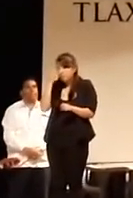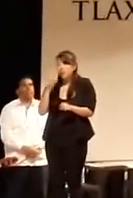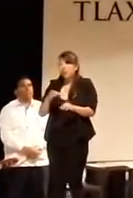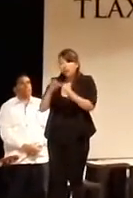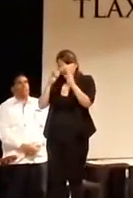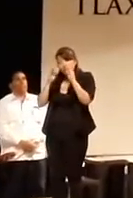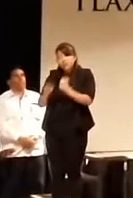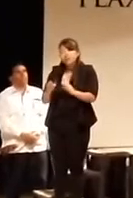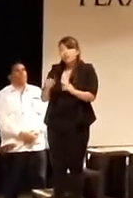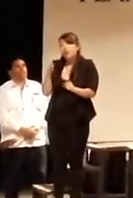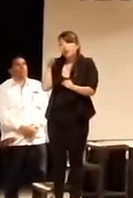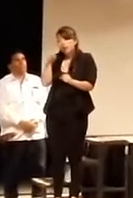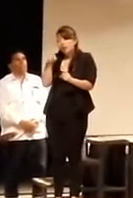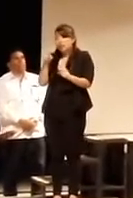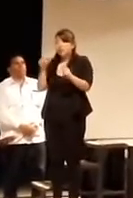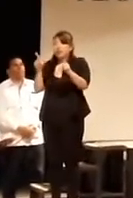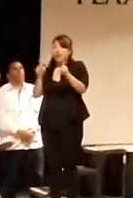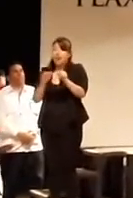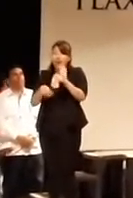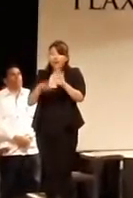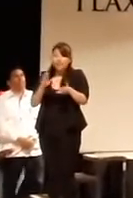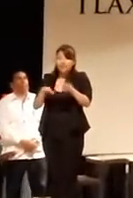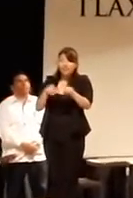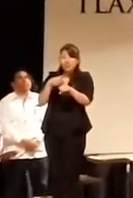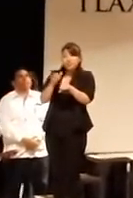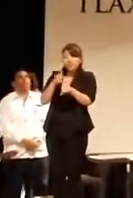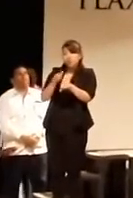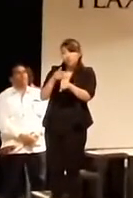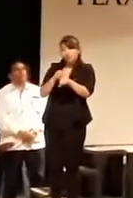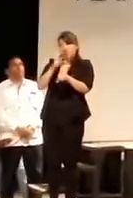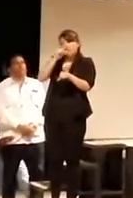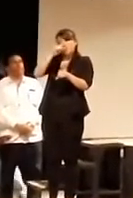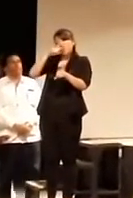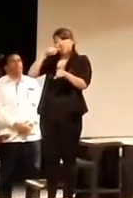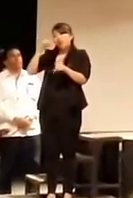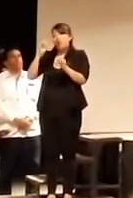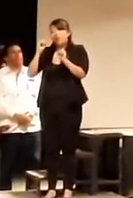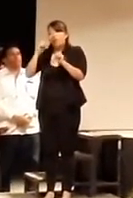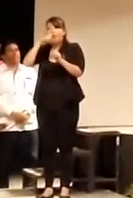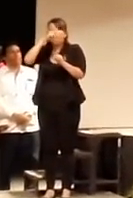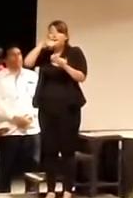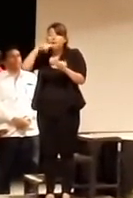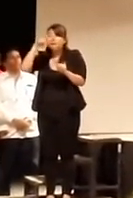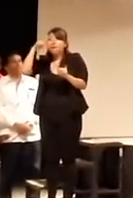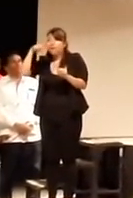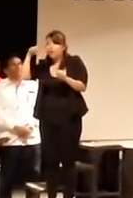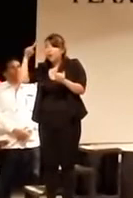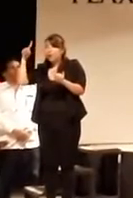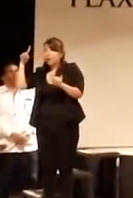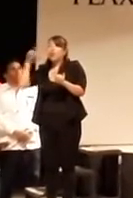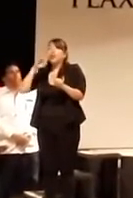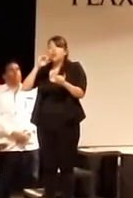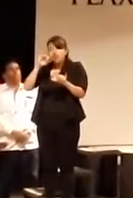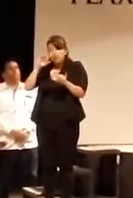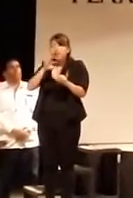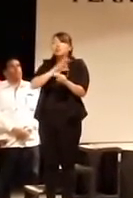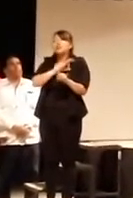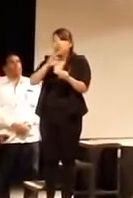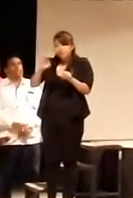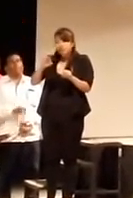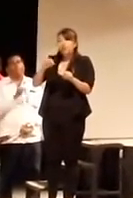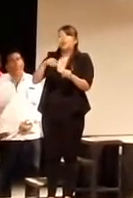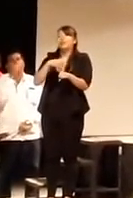ha reducido a puntajes, parámetros estadísticos y numéricos que sabemos son presumibles y